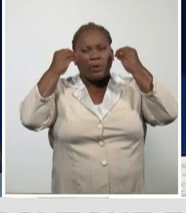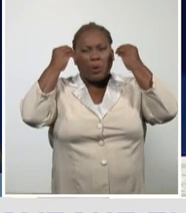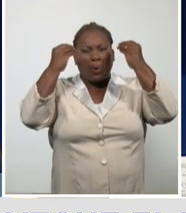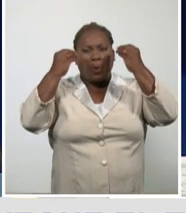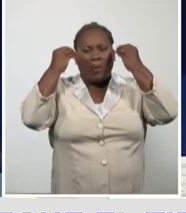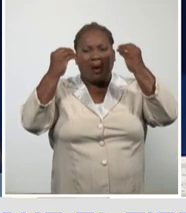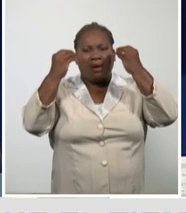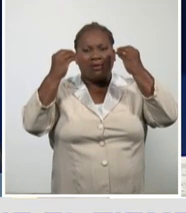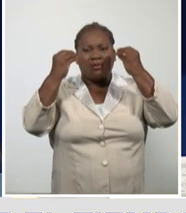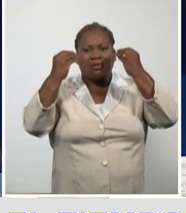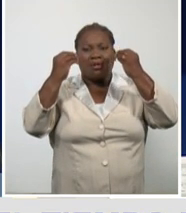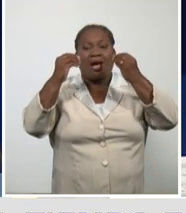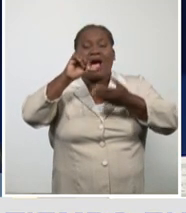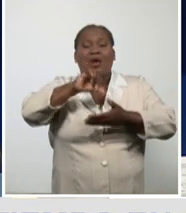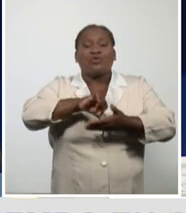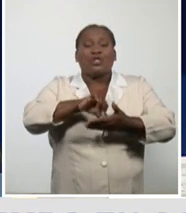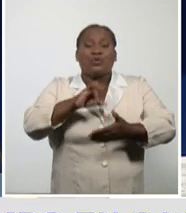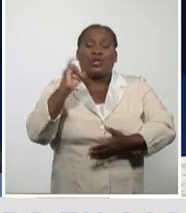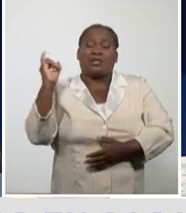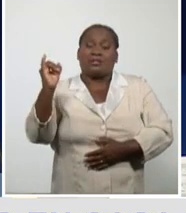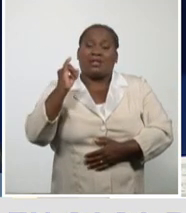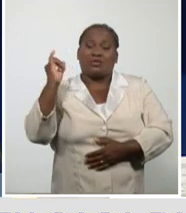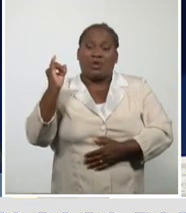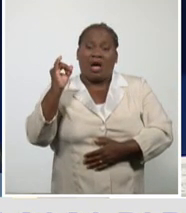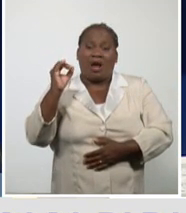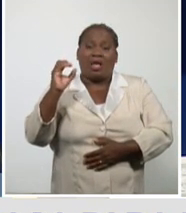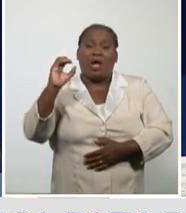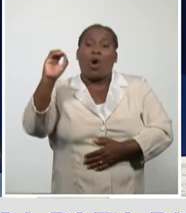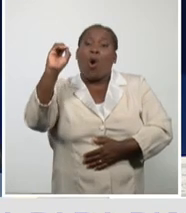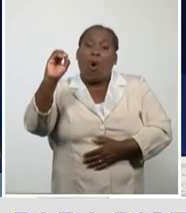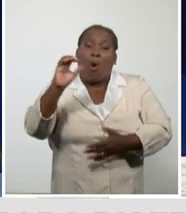organismos internacionales y Organización Mundial de la Salud